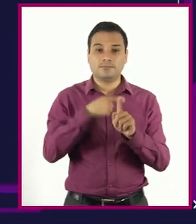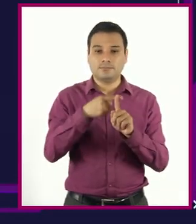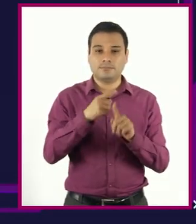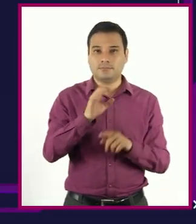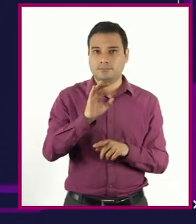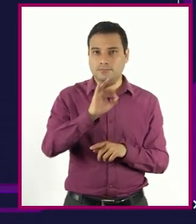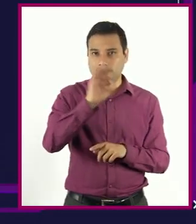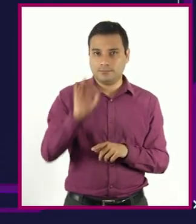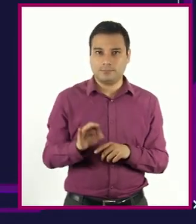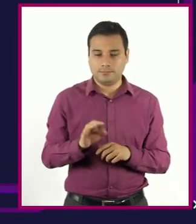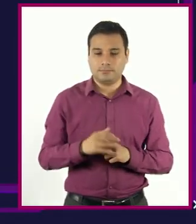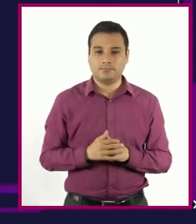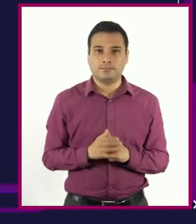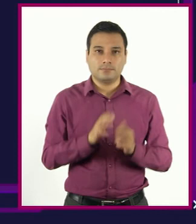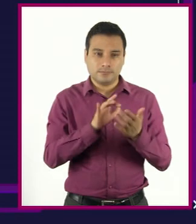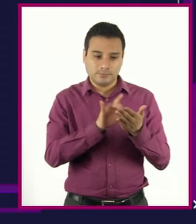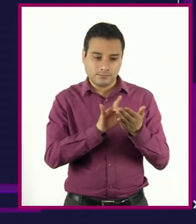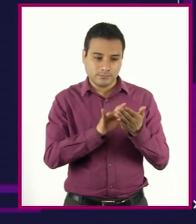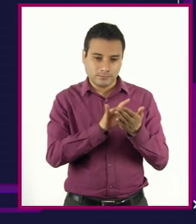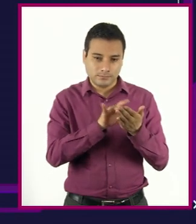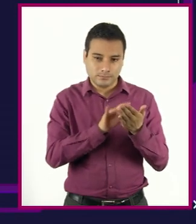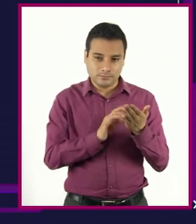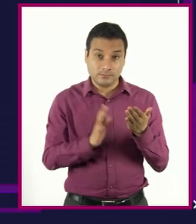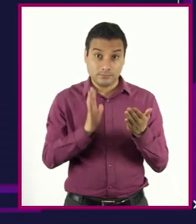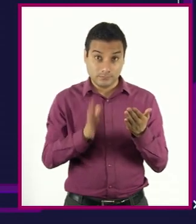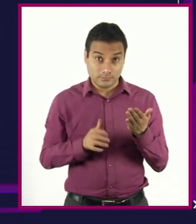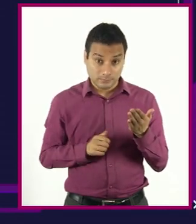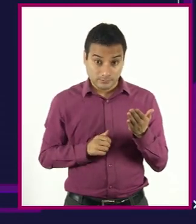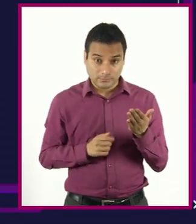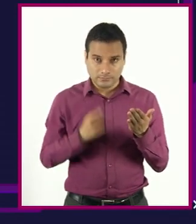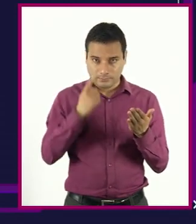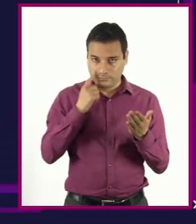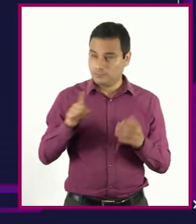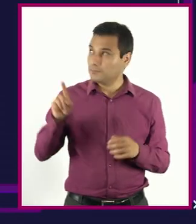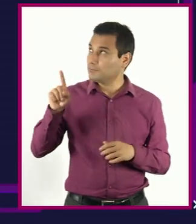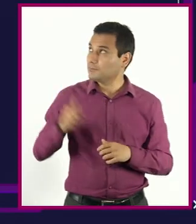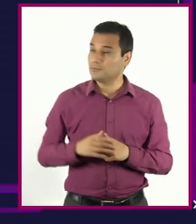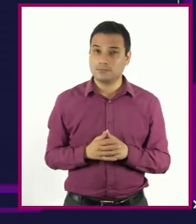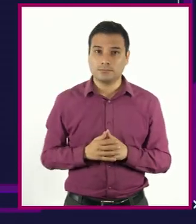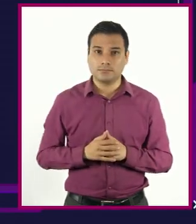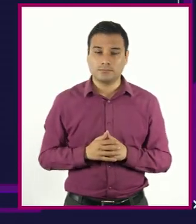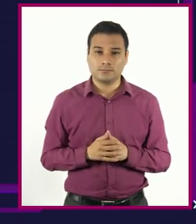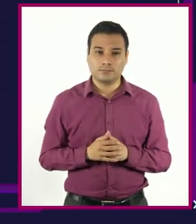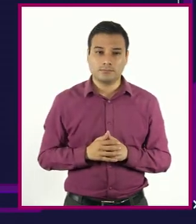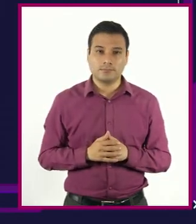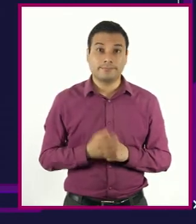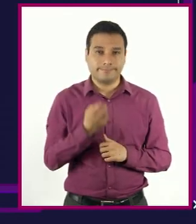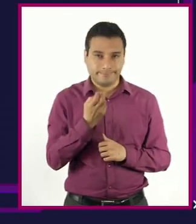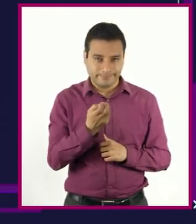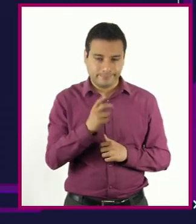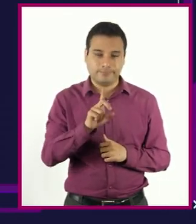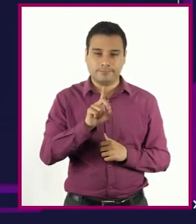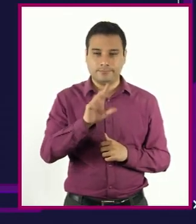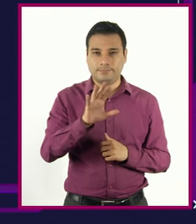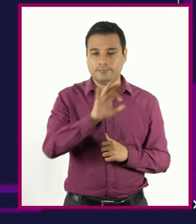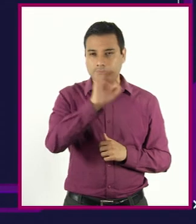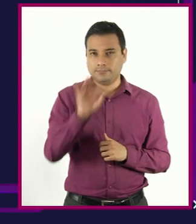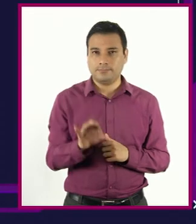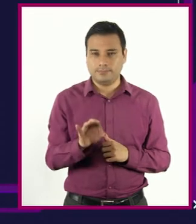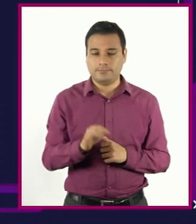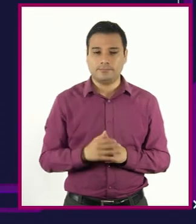porcentaje. Al hacerlo, aparece en la pantalla cuánto es el 35% del precio de la